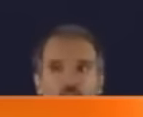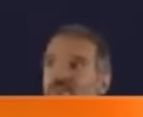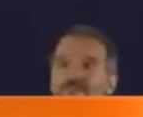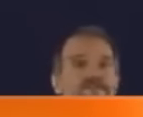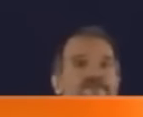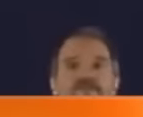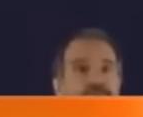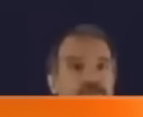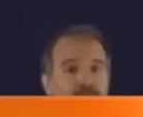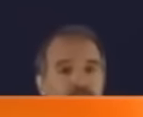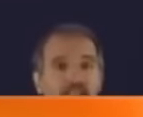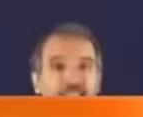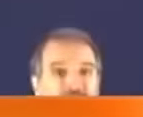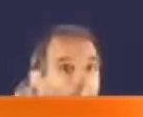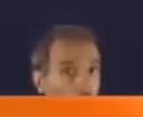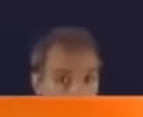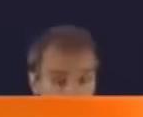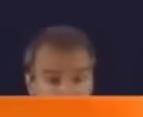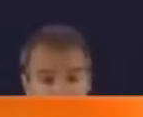terminan de quedar claro.